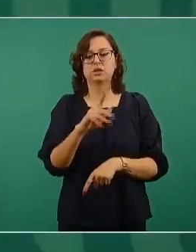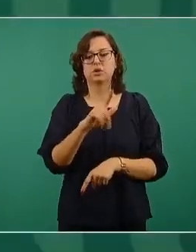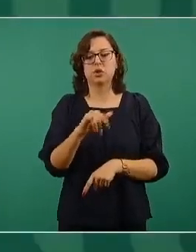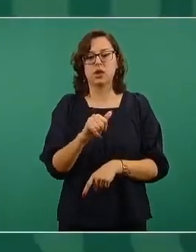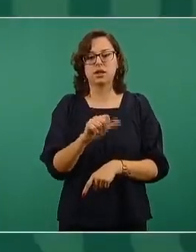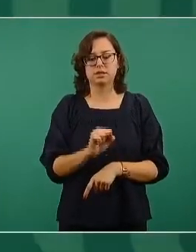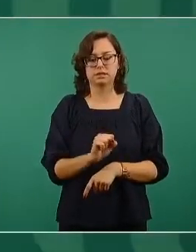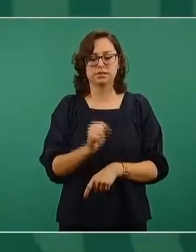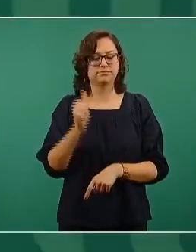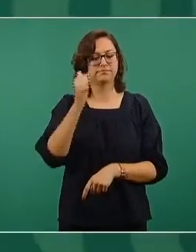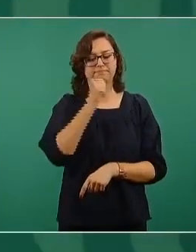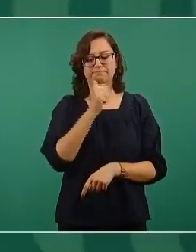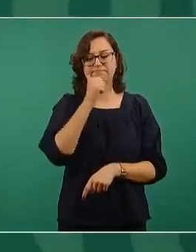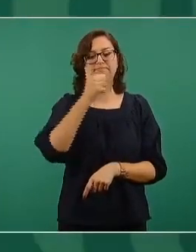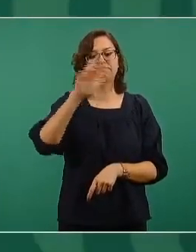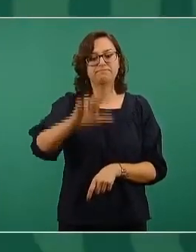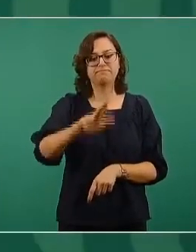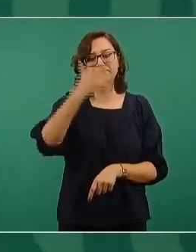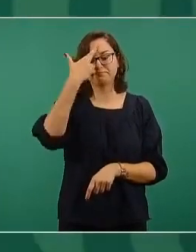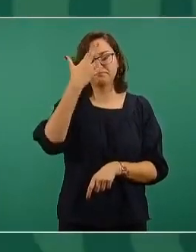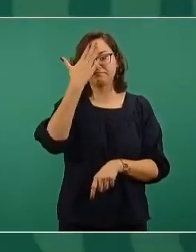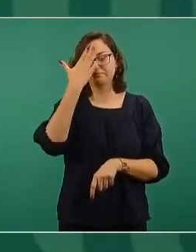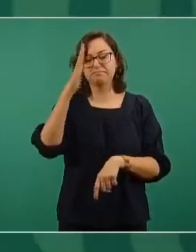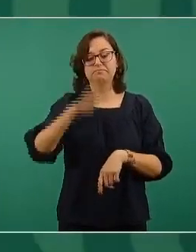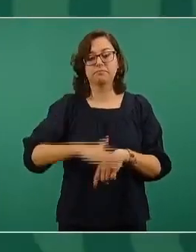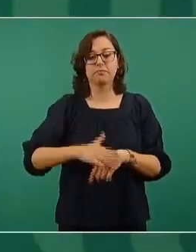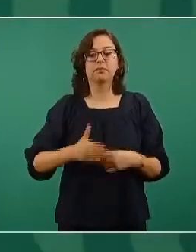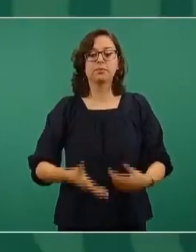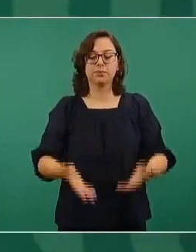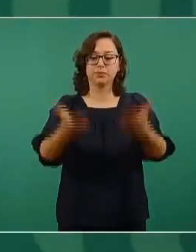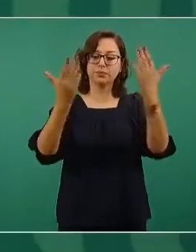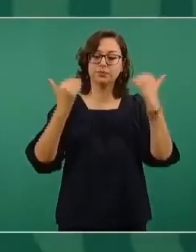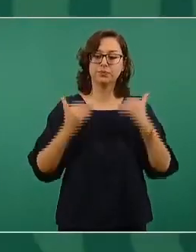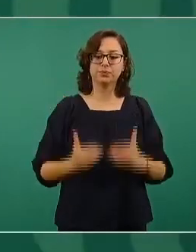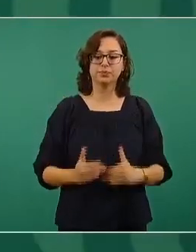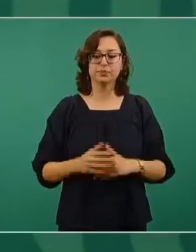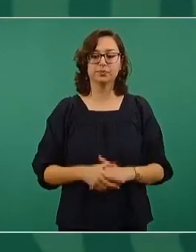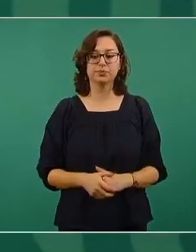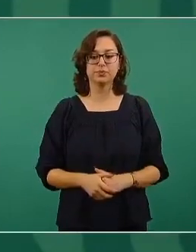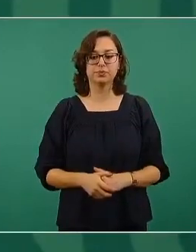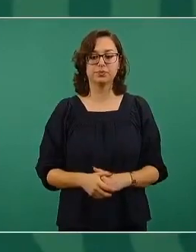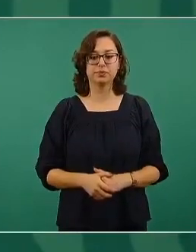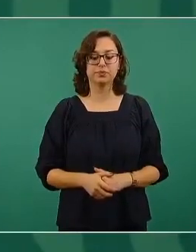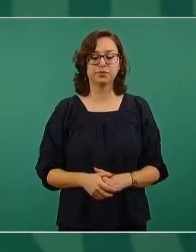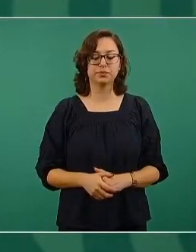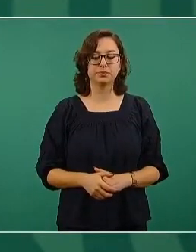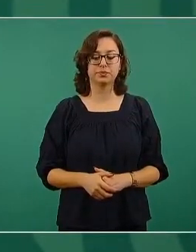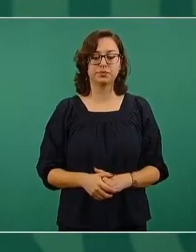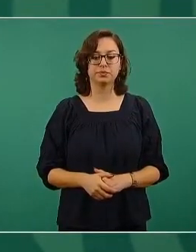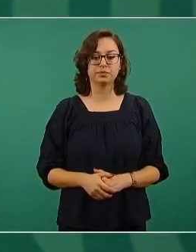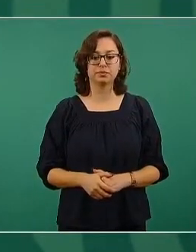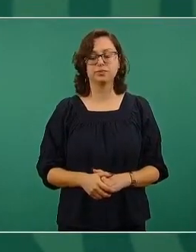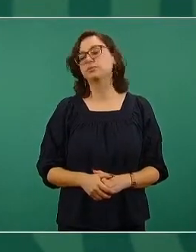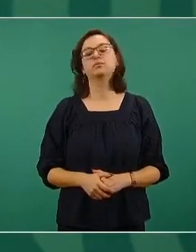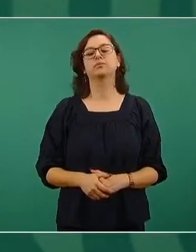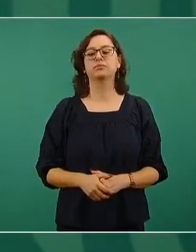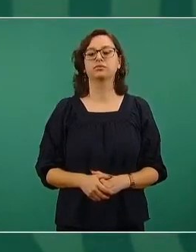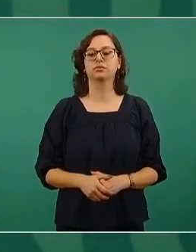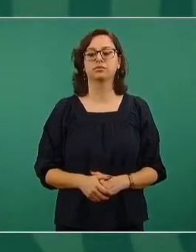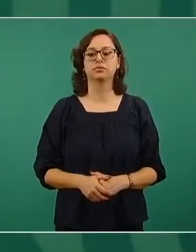estar recordando. Ahora sí, empezamos, si les